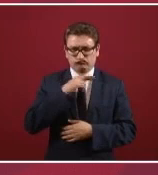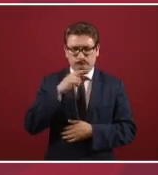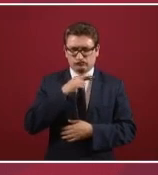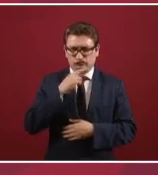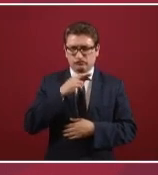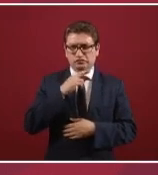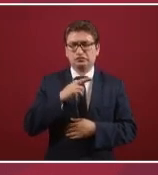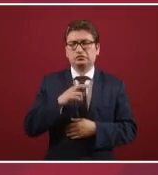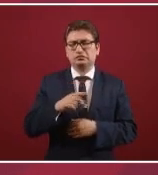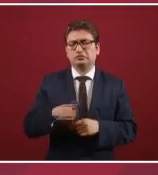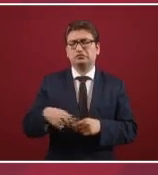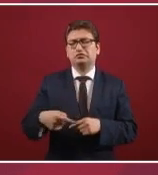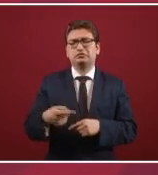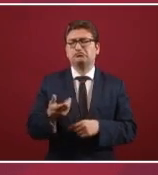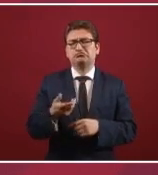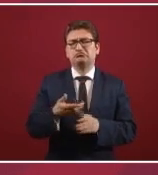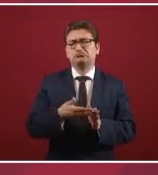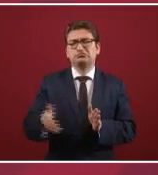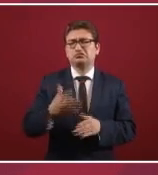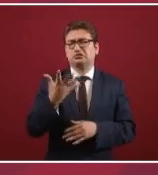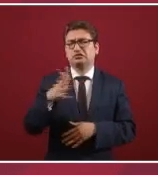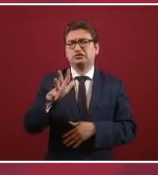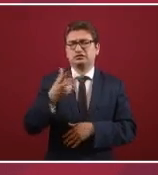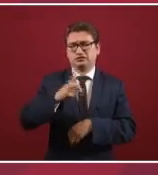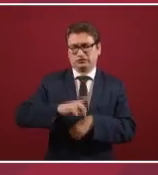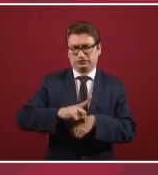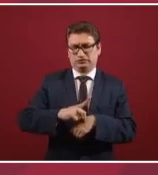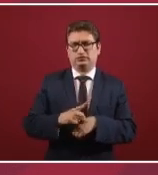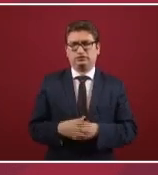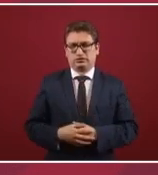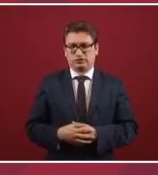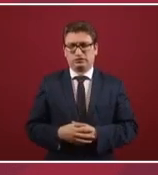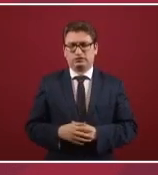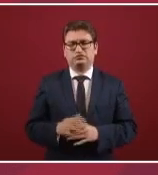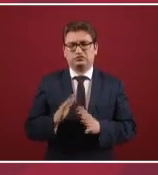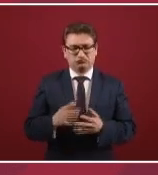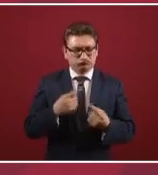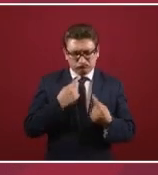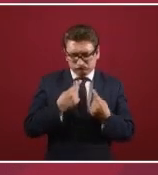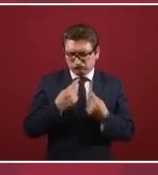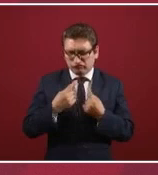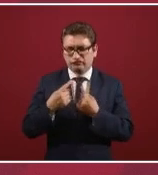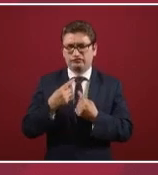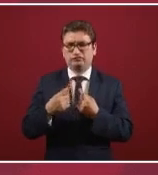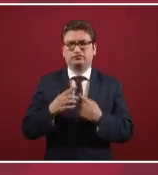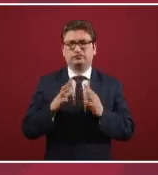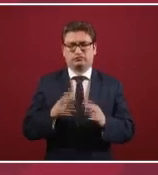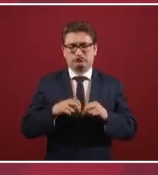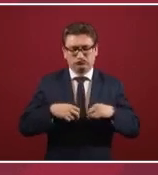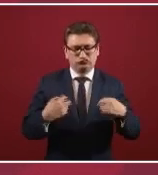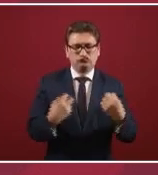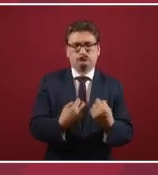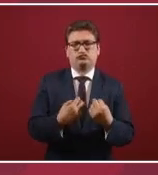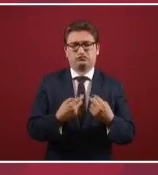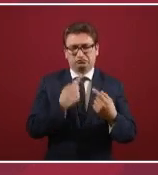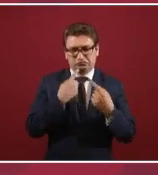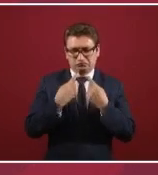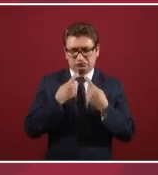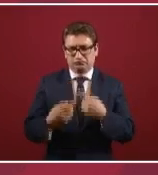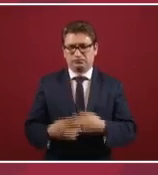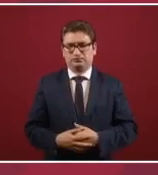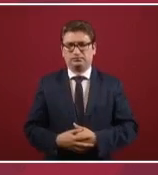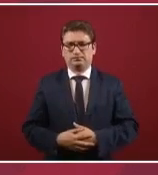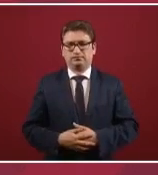a más tardar en 10 días ya va a estar instalada a la mesa